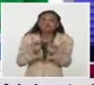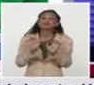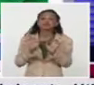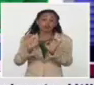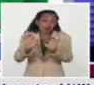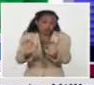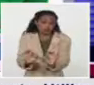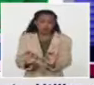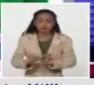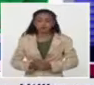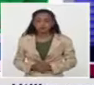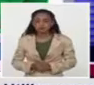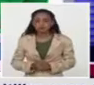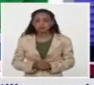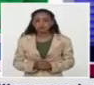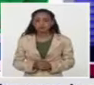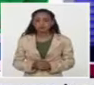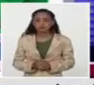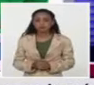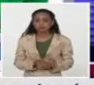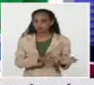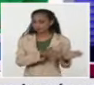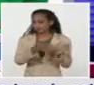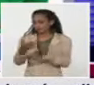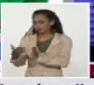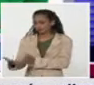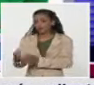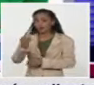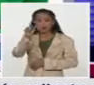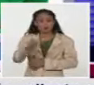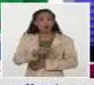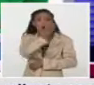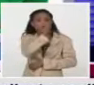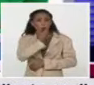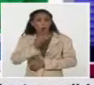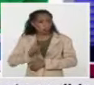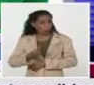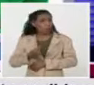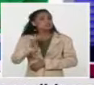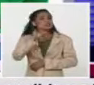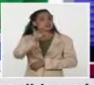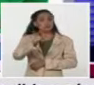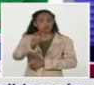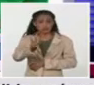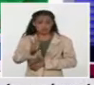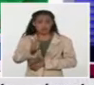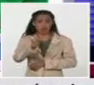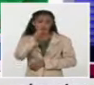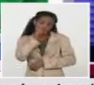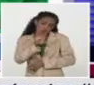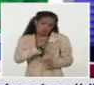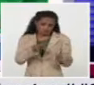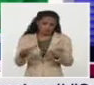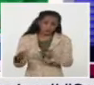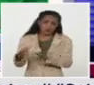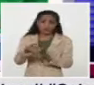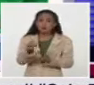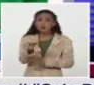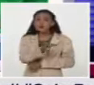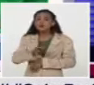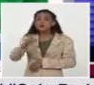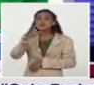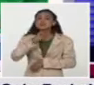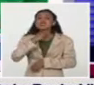Un paciente relativamente joven, 63 años de edad, del municipio Cerro, con antecedentes